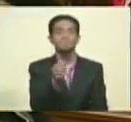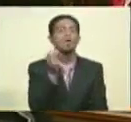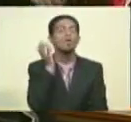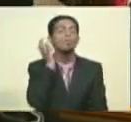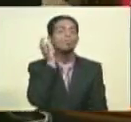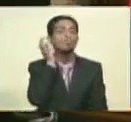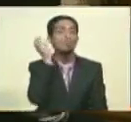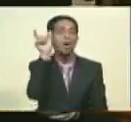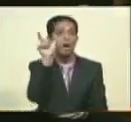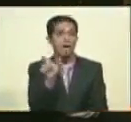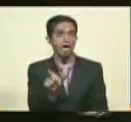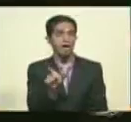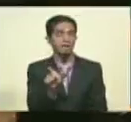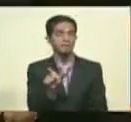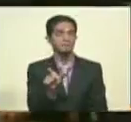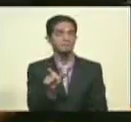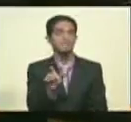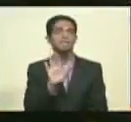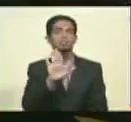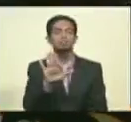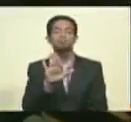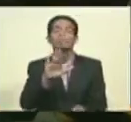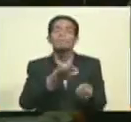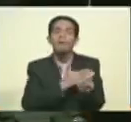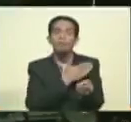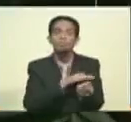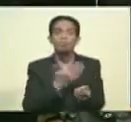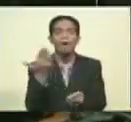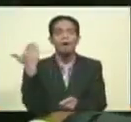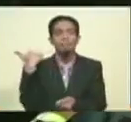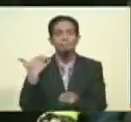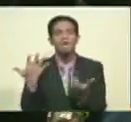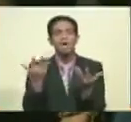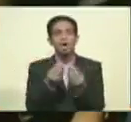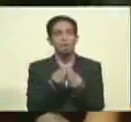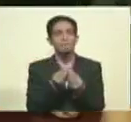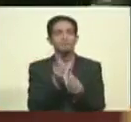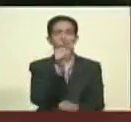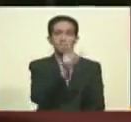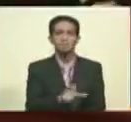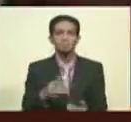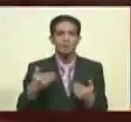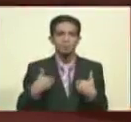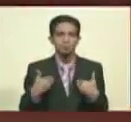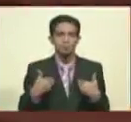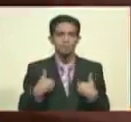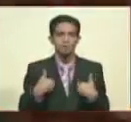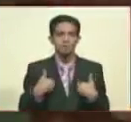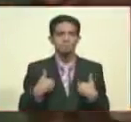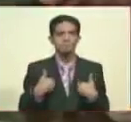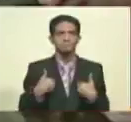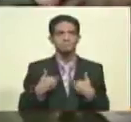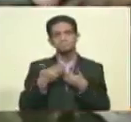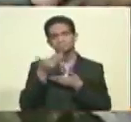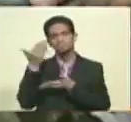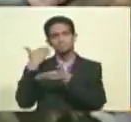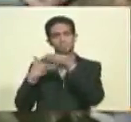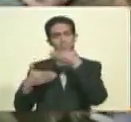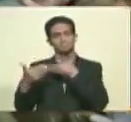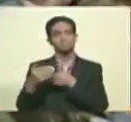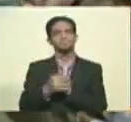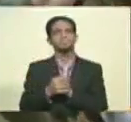cultora que con su canto acompañó también a muchas víctimas en las décadas de la Cuarta República,